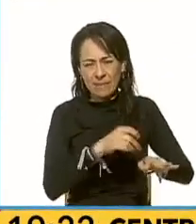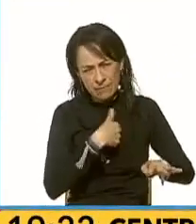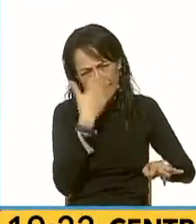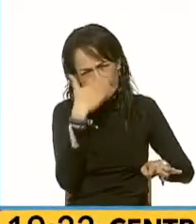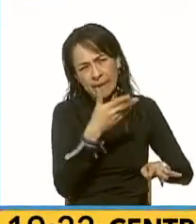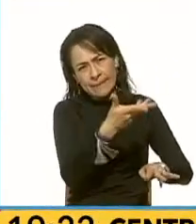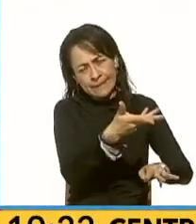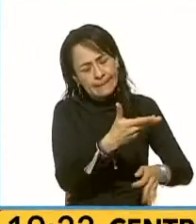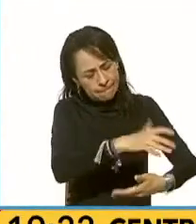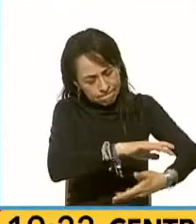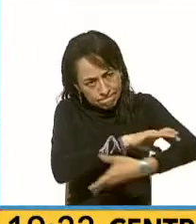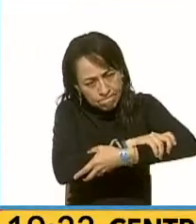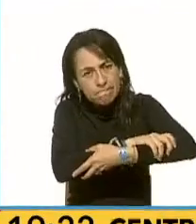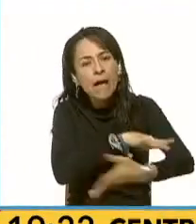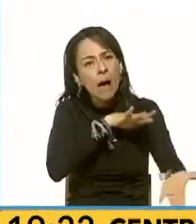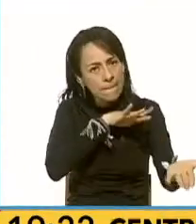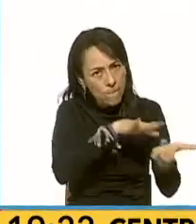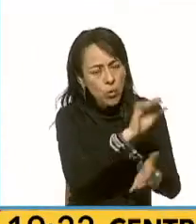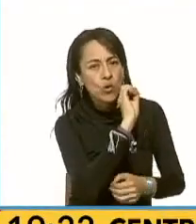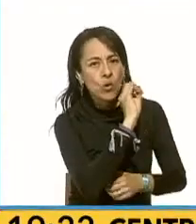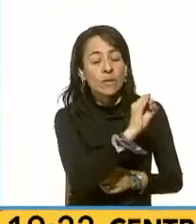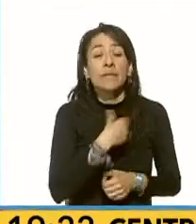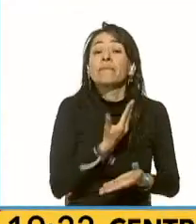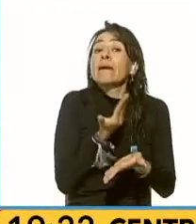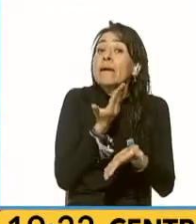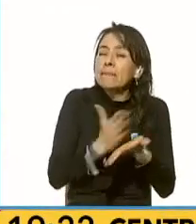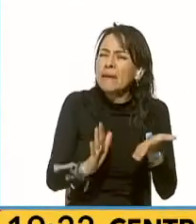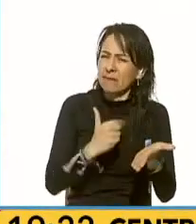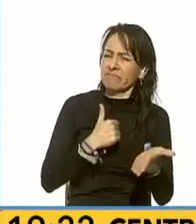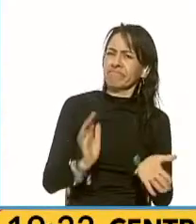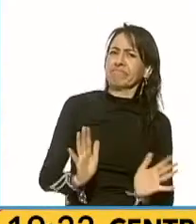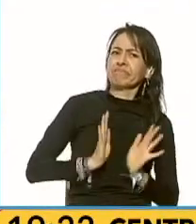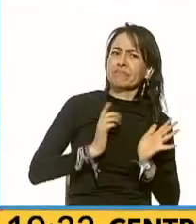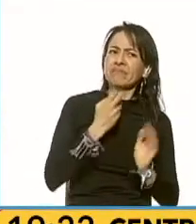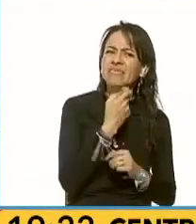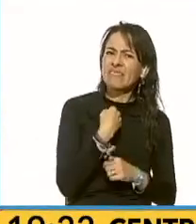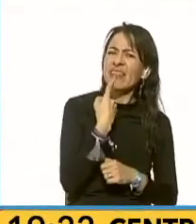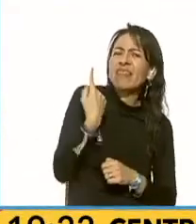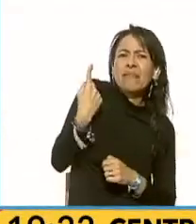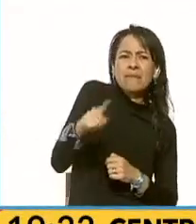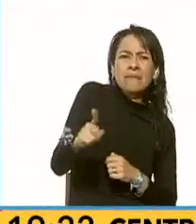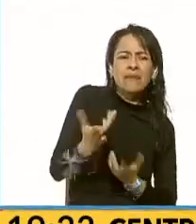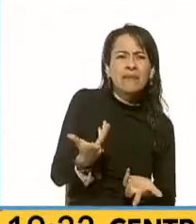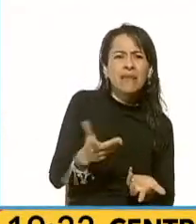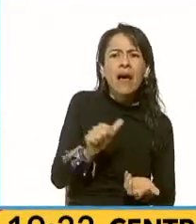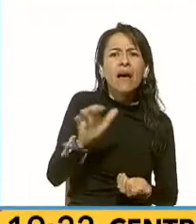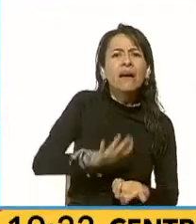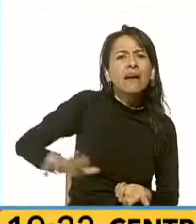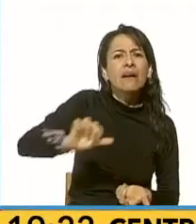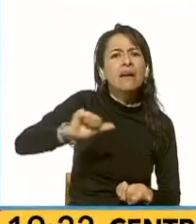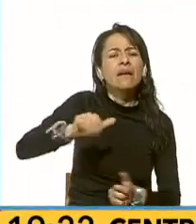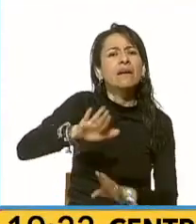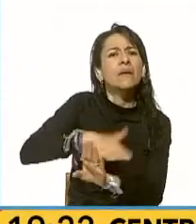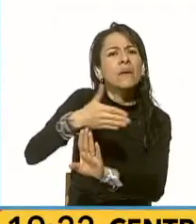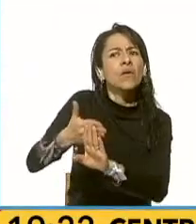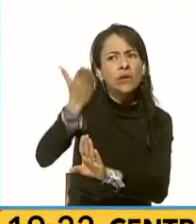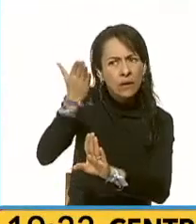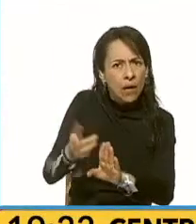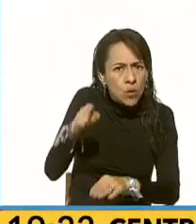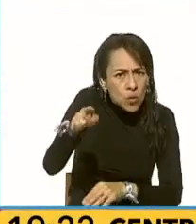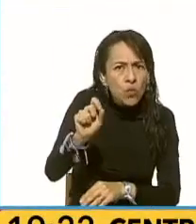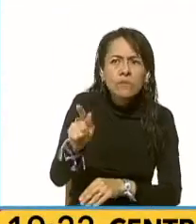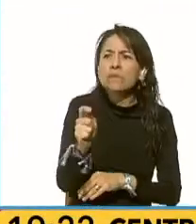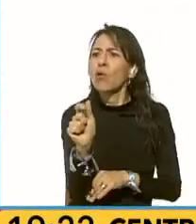parte, pues nos llama la atención, sorprende esta denuncia, esta demanda civil que hacen en contra tuya y de